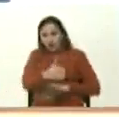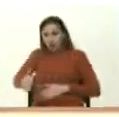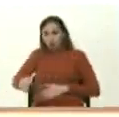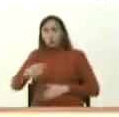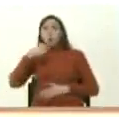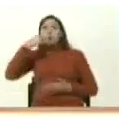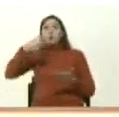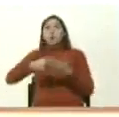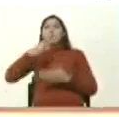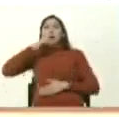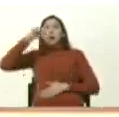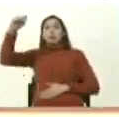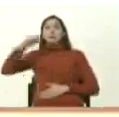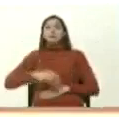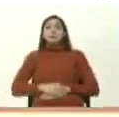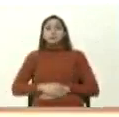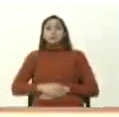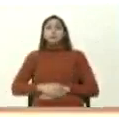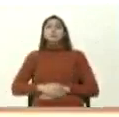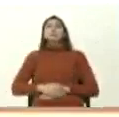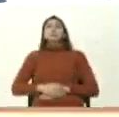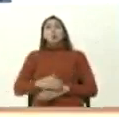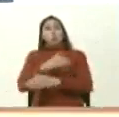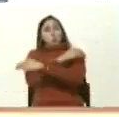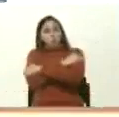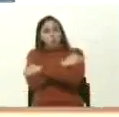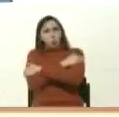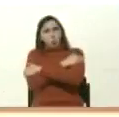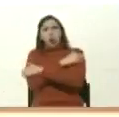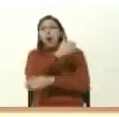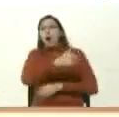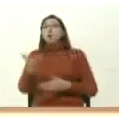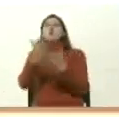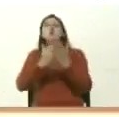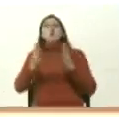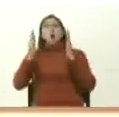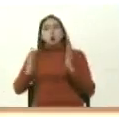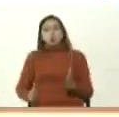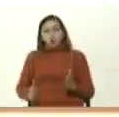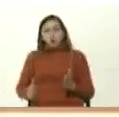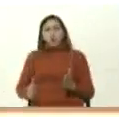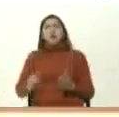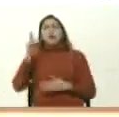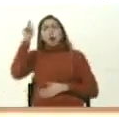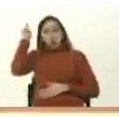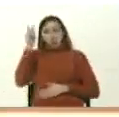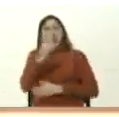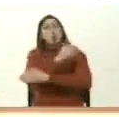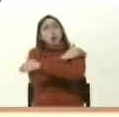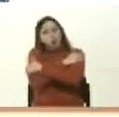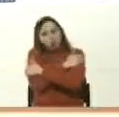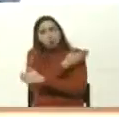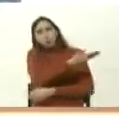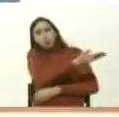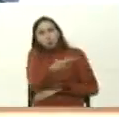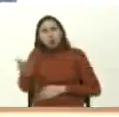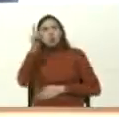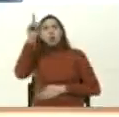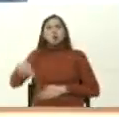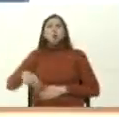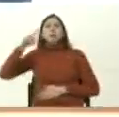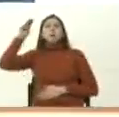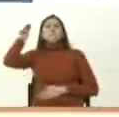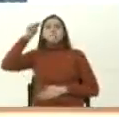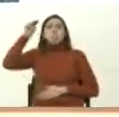del presidente Nicolás Maduro, un fuerte abrazo a los estudiantes, un fuerte abrazo a los maestros, a las maestras, a los profesores